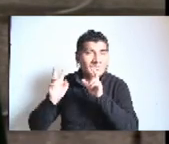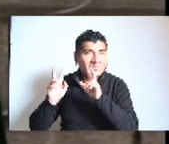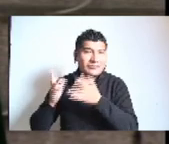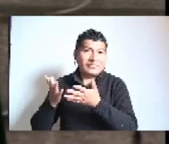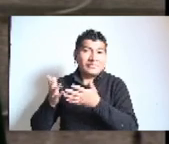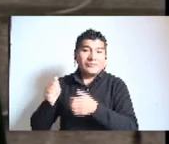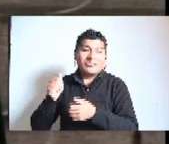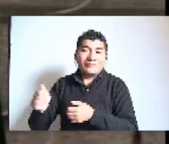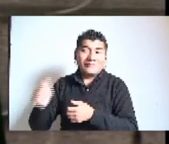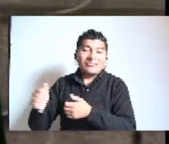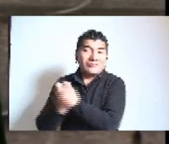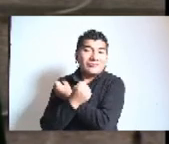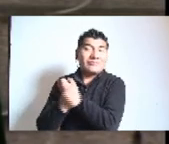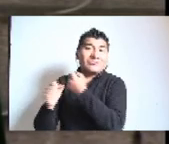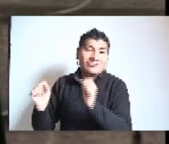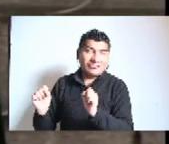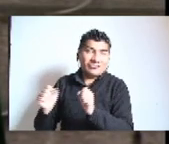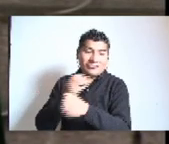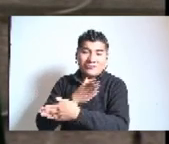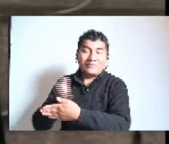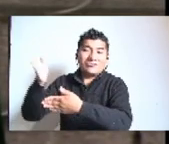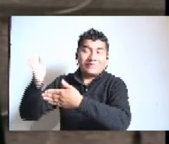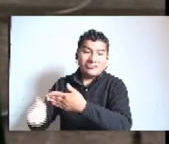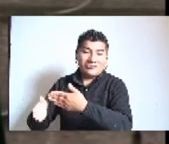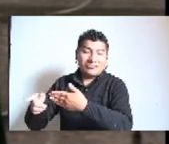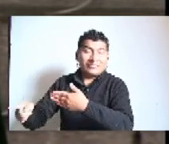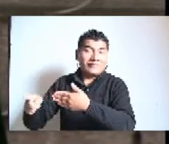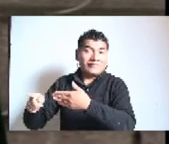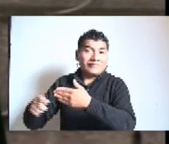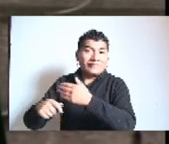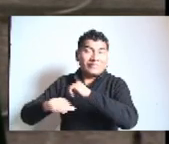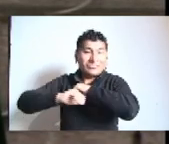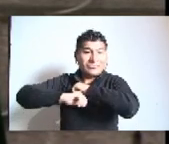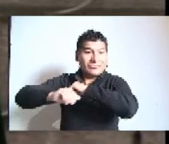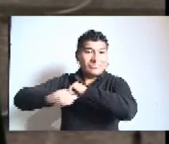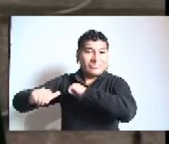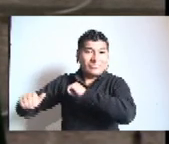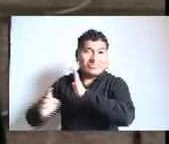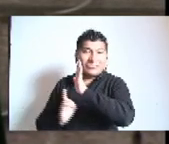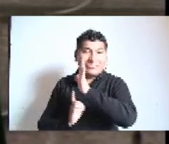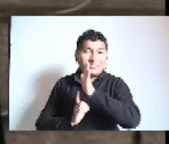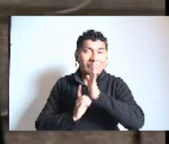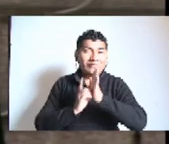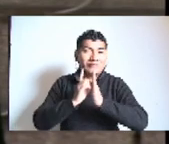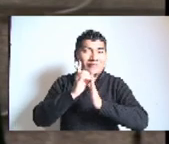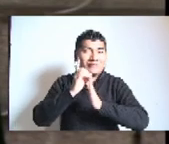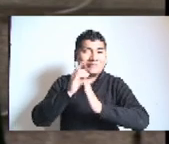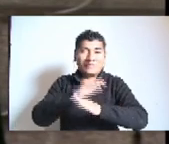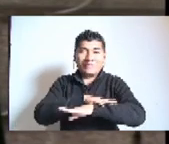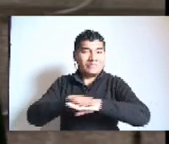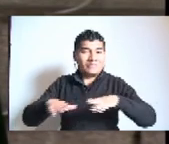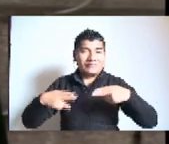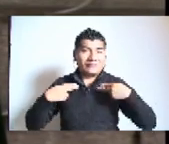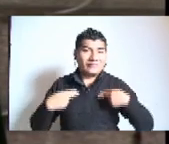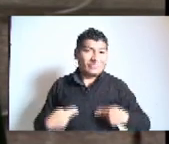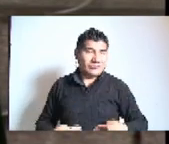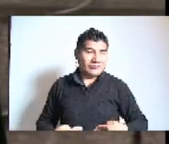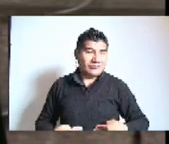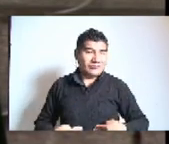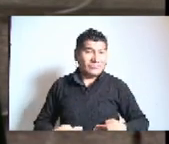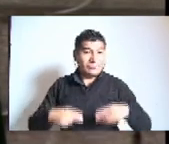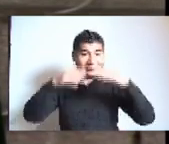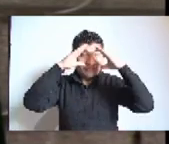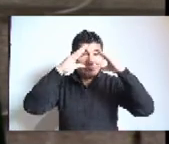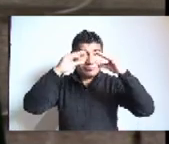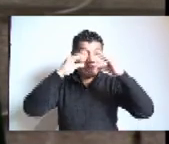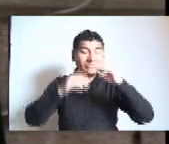la autosalvación y termina por promover un desarrollo deshumanizado. Enseñaba